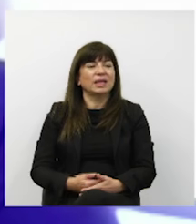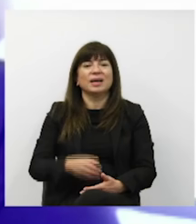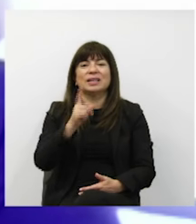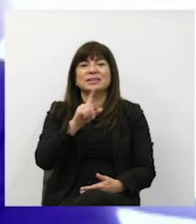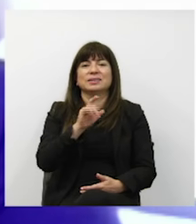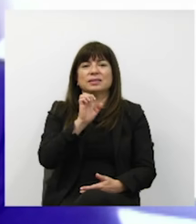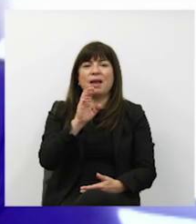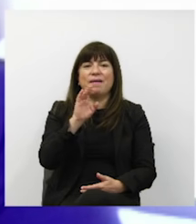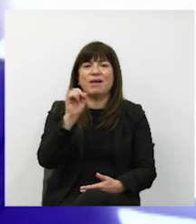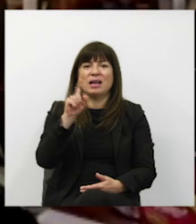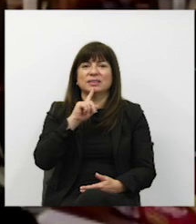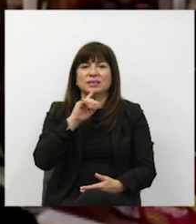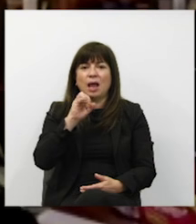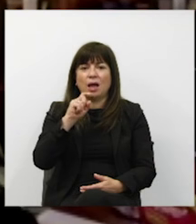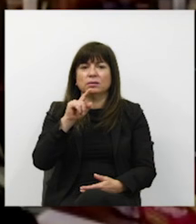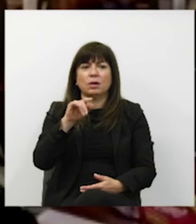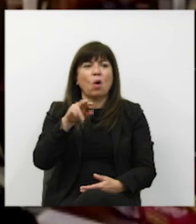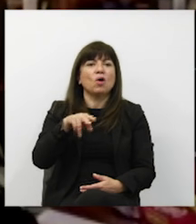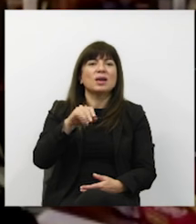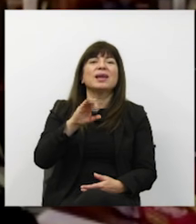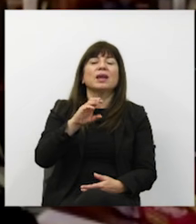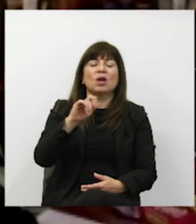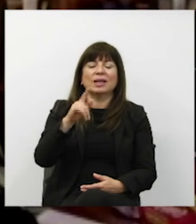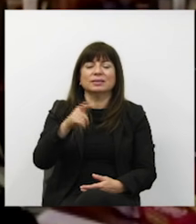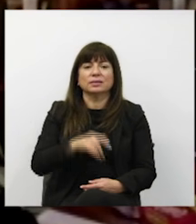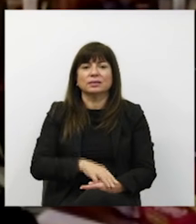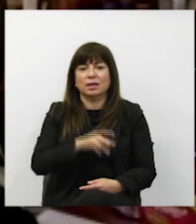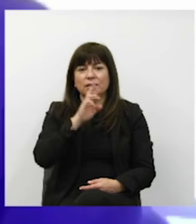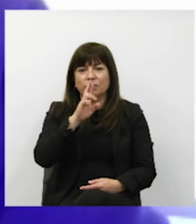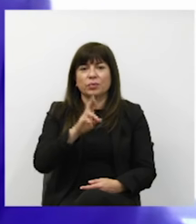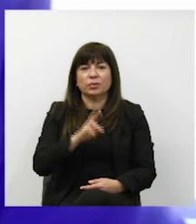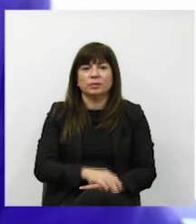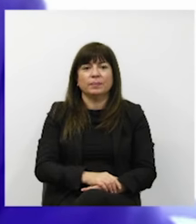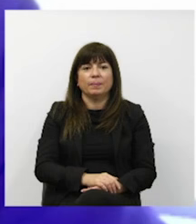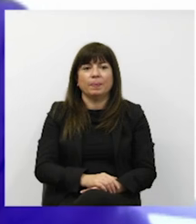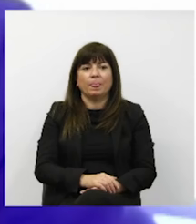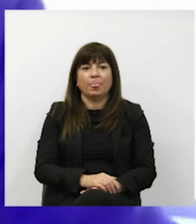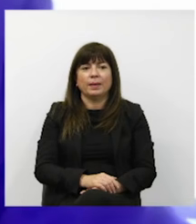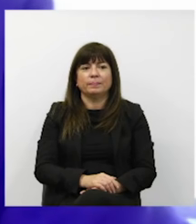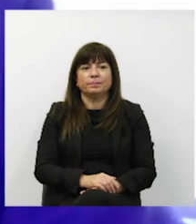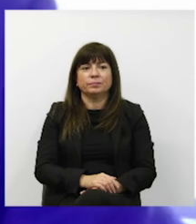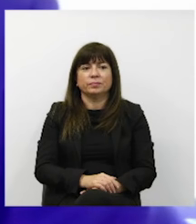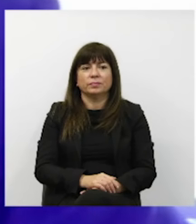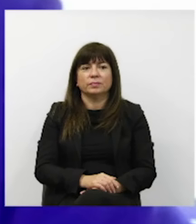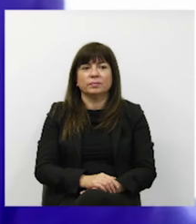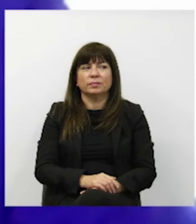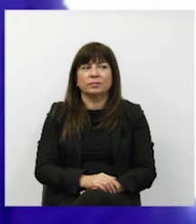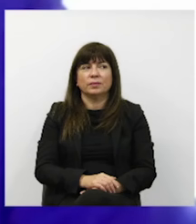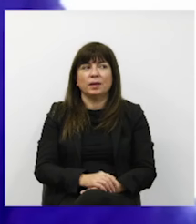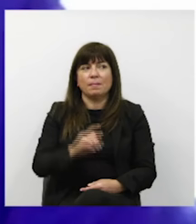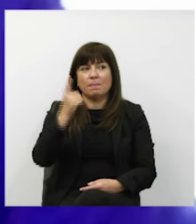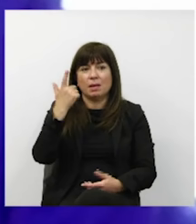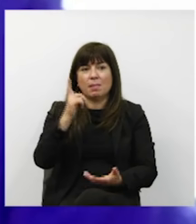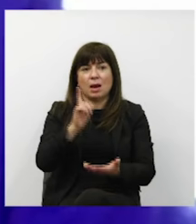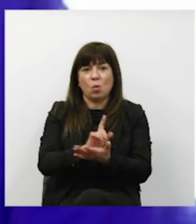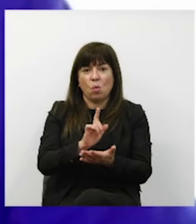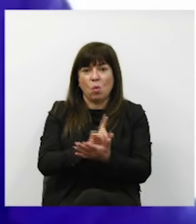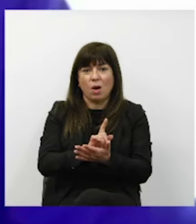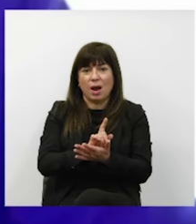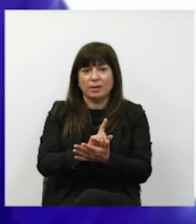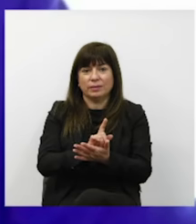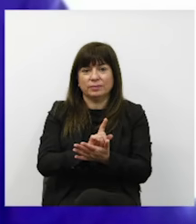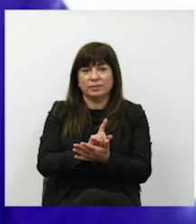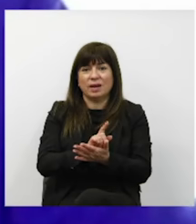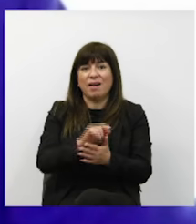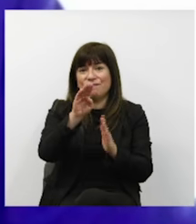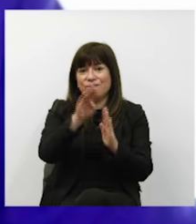Sebastián, tú? Como quieras, Nicolás, dale. Ya, a ver, rebaja del IVA estoy en contra. En primer lugar, tú le vas a rebajar más a lo que